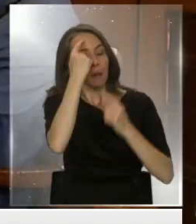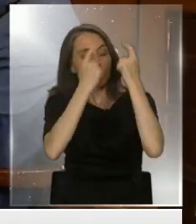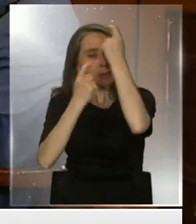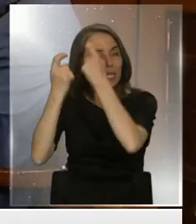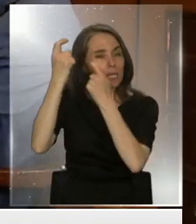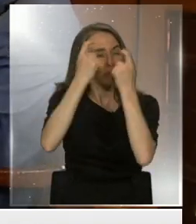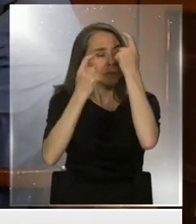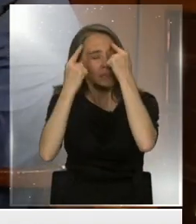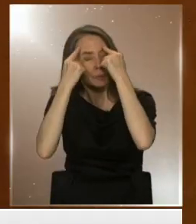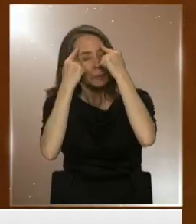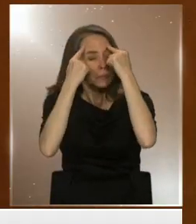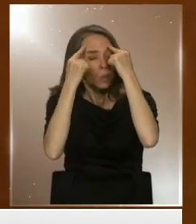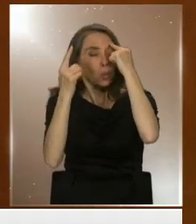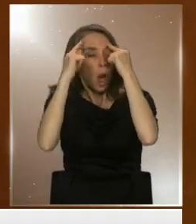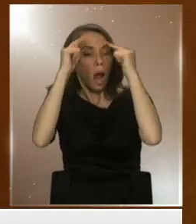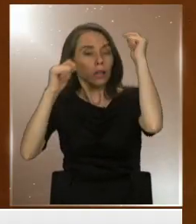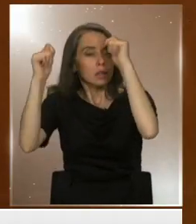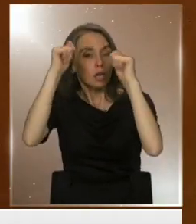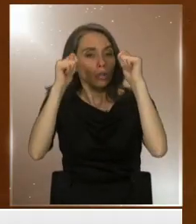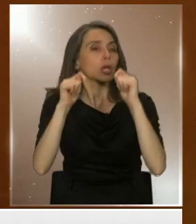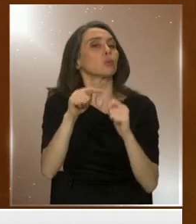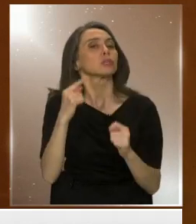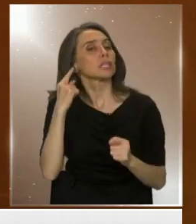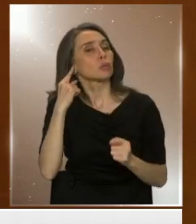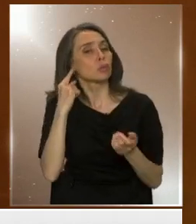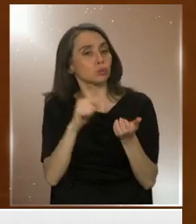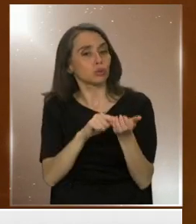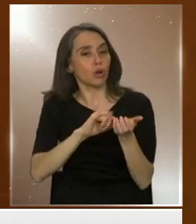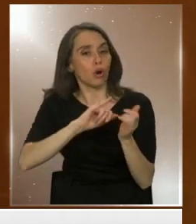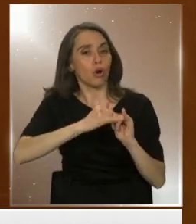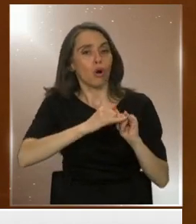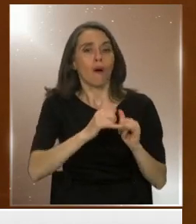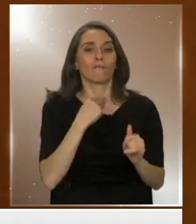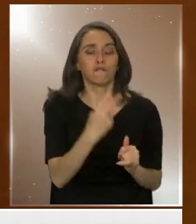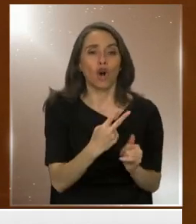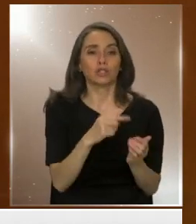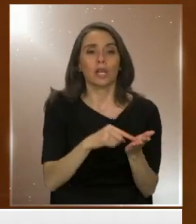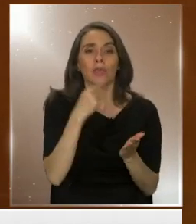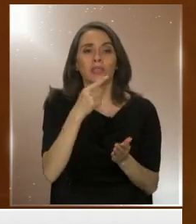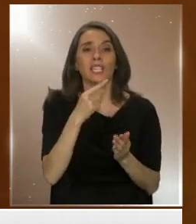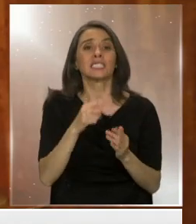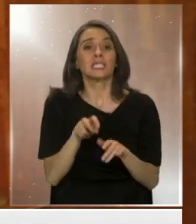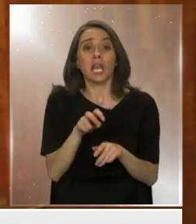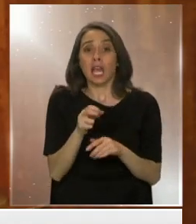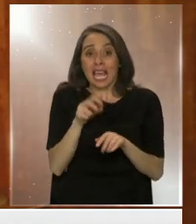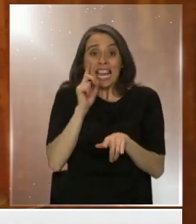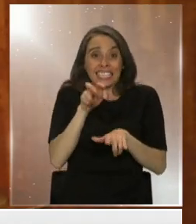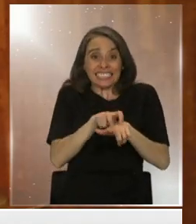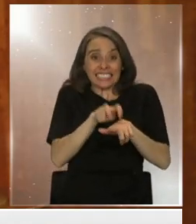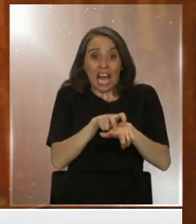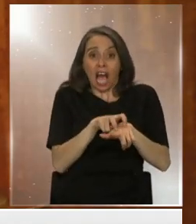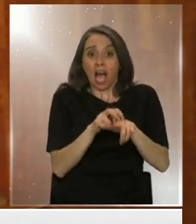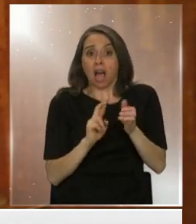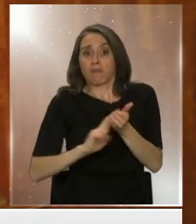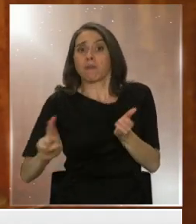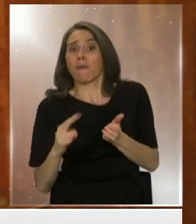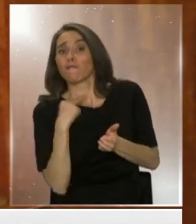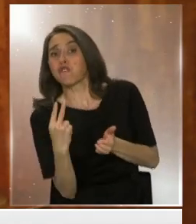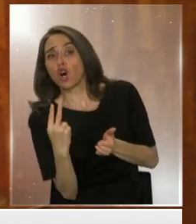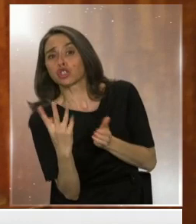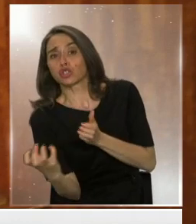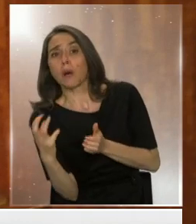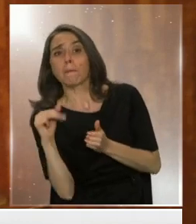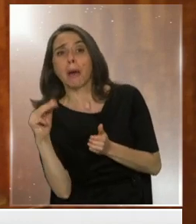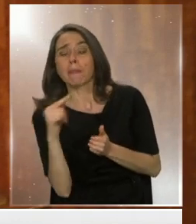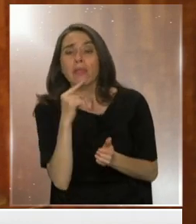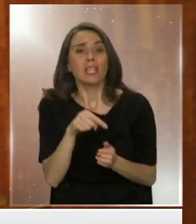ciertas hipótesis le hace sentido el audio la falla eléctrica como como una de las hipótesis mire no quisiera entrar en